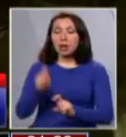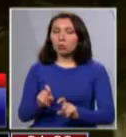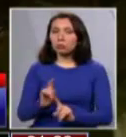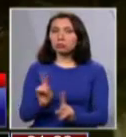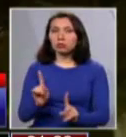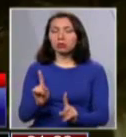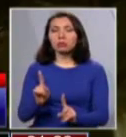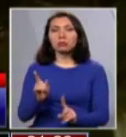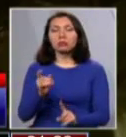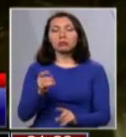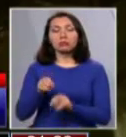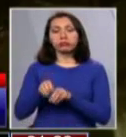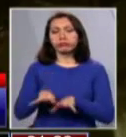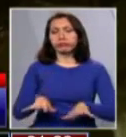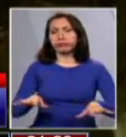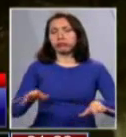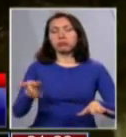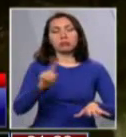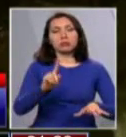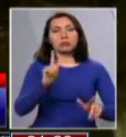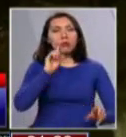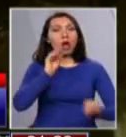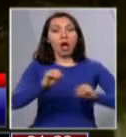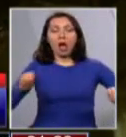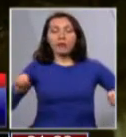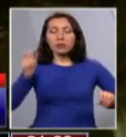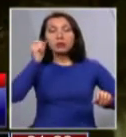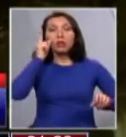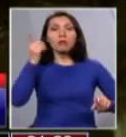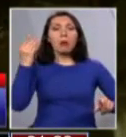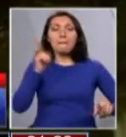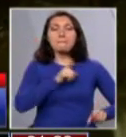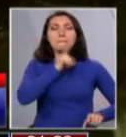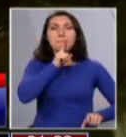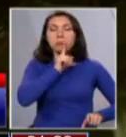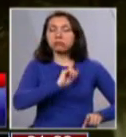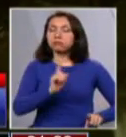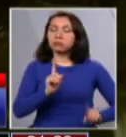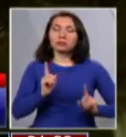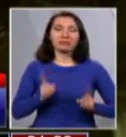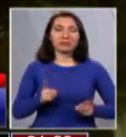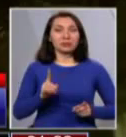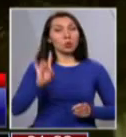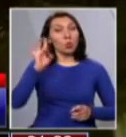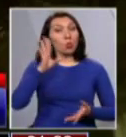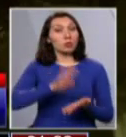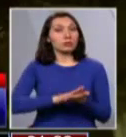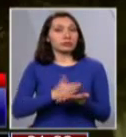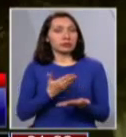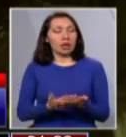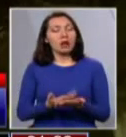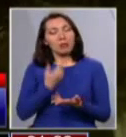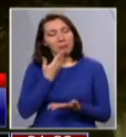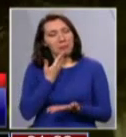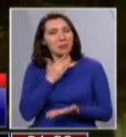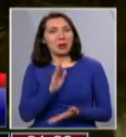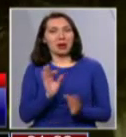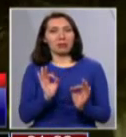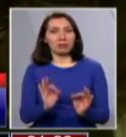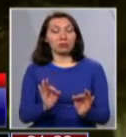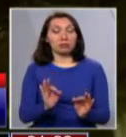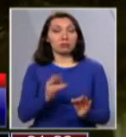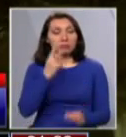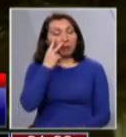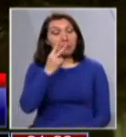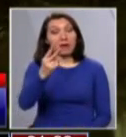que esto suene todas las alarmas no es cierto que debieran sonar creo que realmente lo único sano para